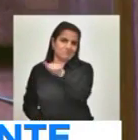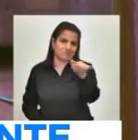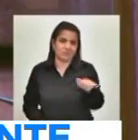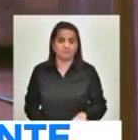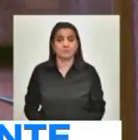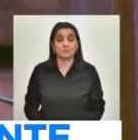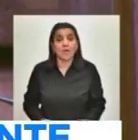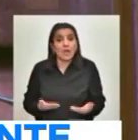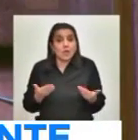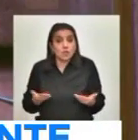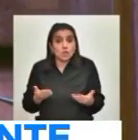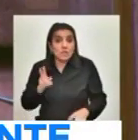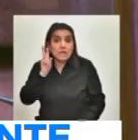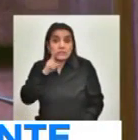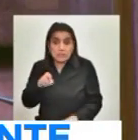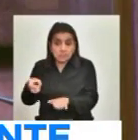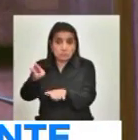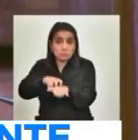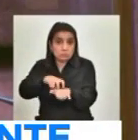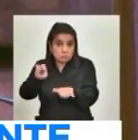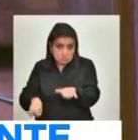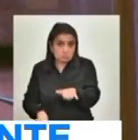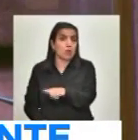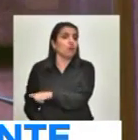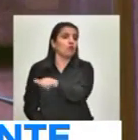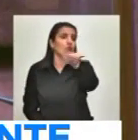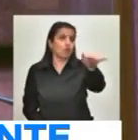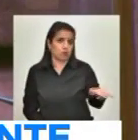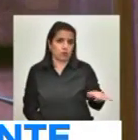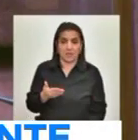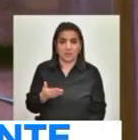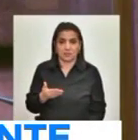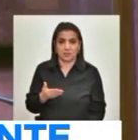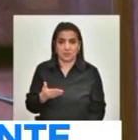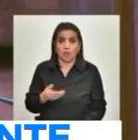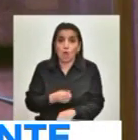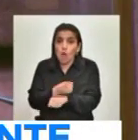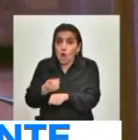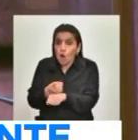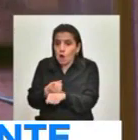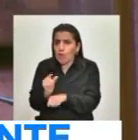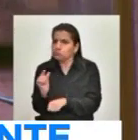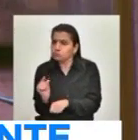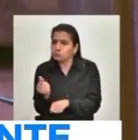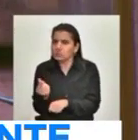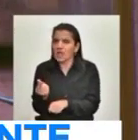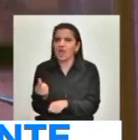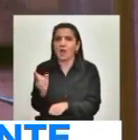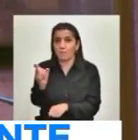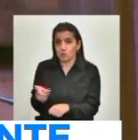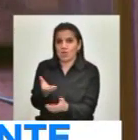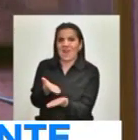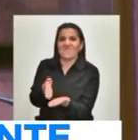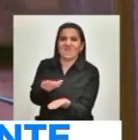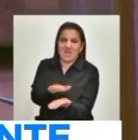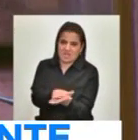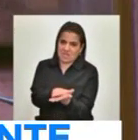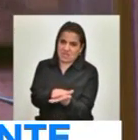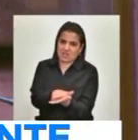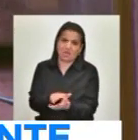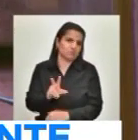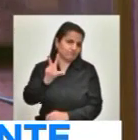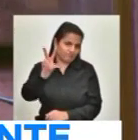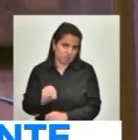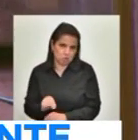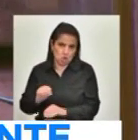a Coyhaique sin el señor Ñancupel. A pocas horas fallece porque se le negó el traslado aeromédico al Hospital